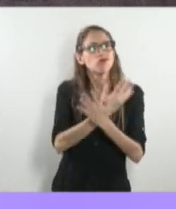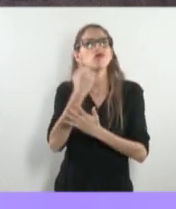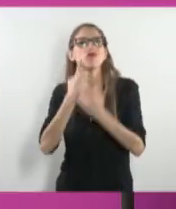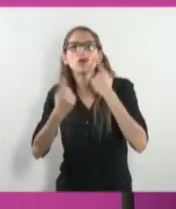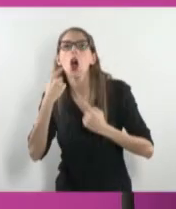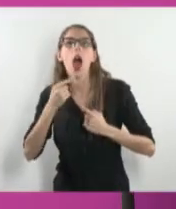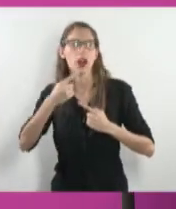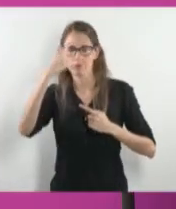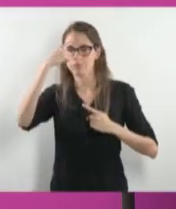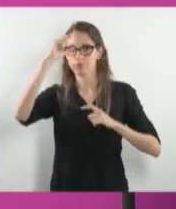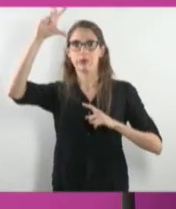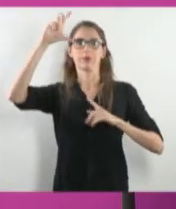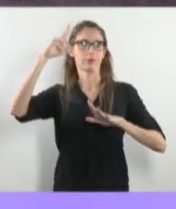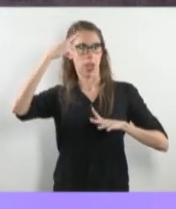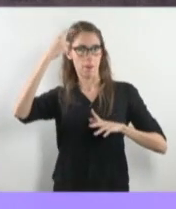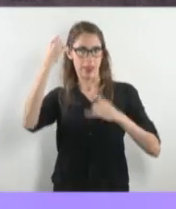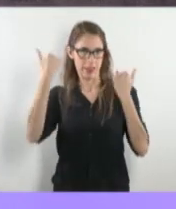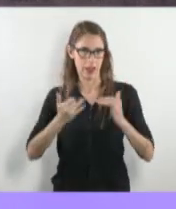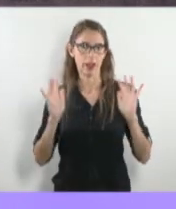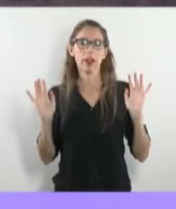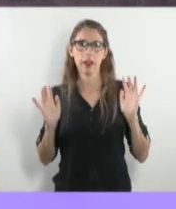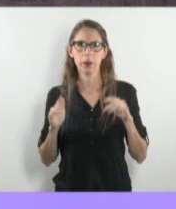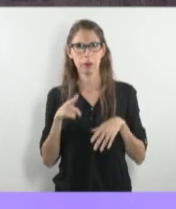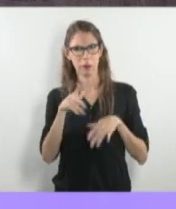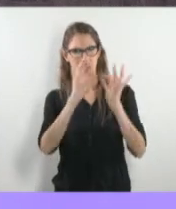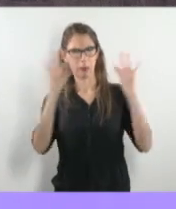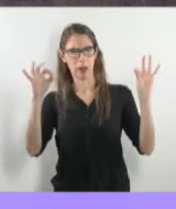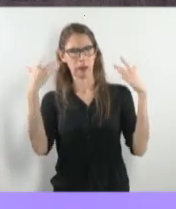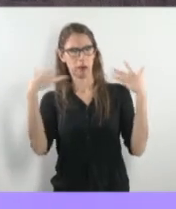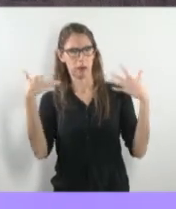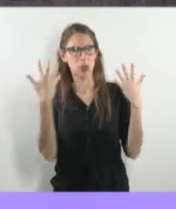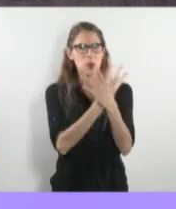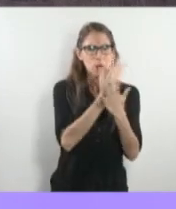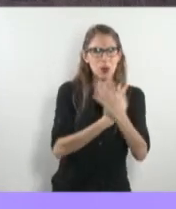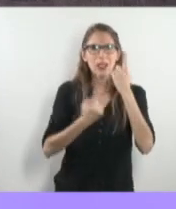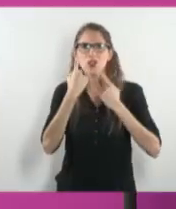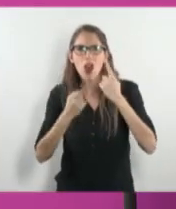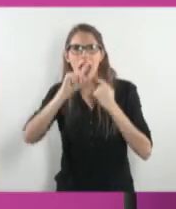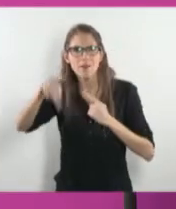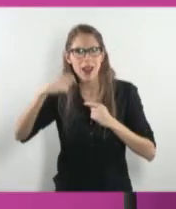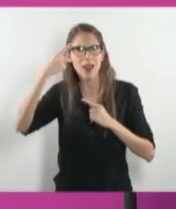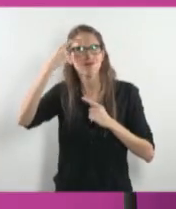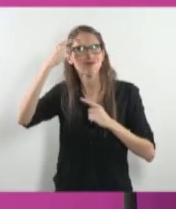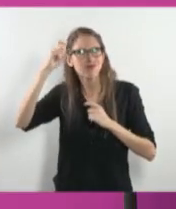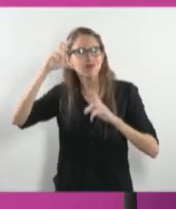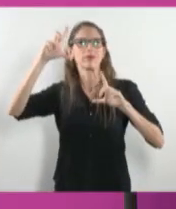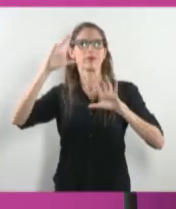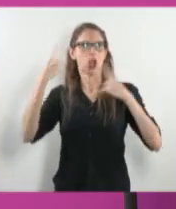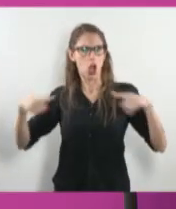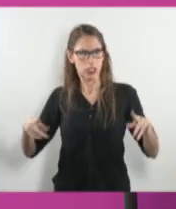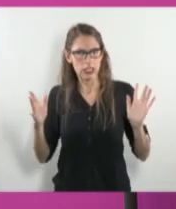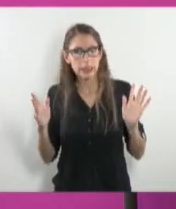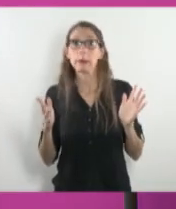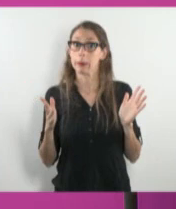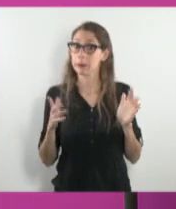llorar. Tremendo. Nada enseña tanto como el sufrir y el llorar. Acá nos queda, en los últimos dos versos, nos queda